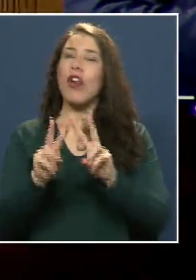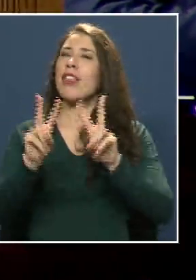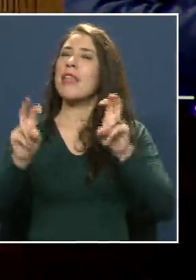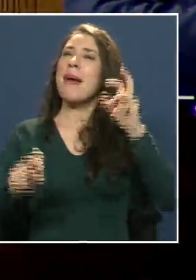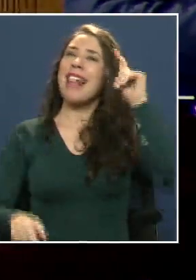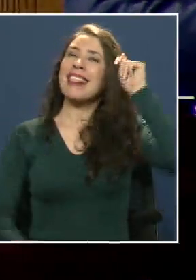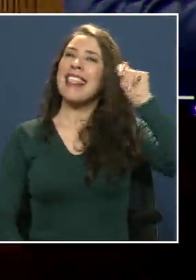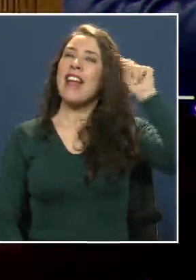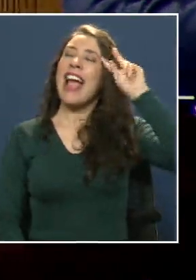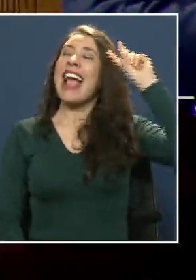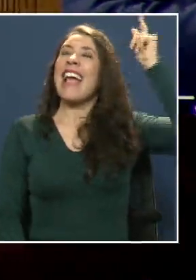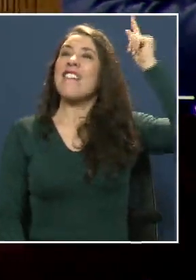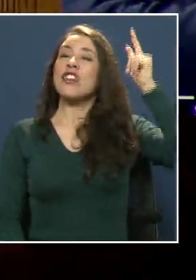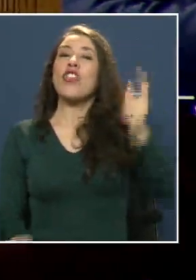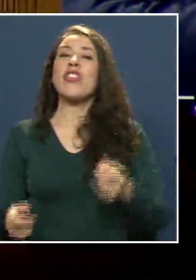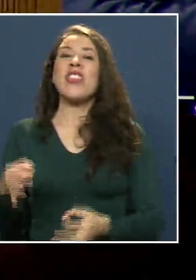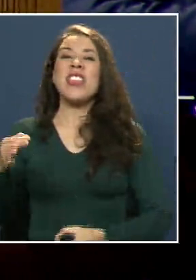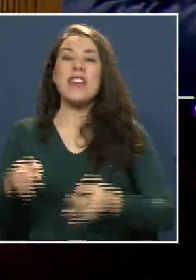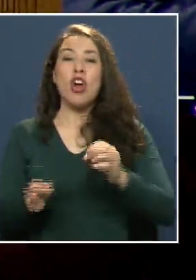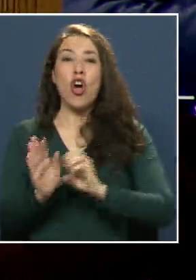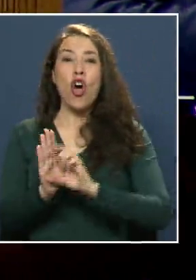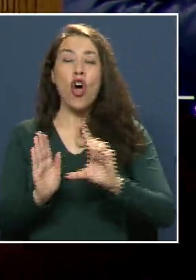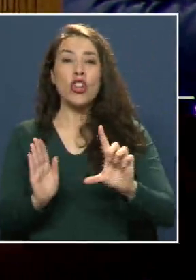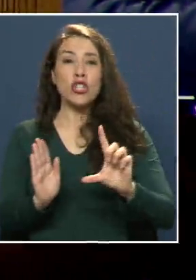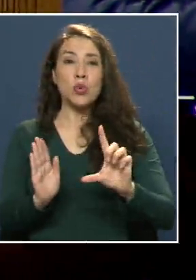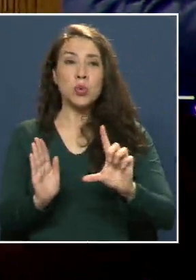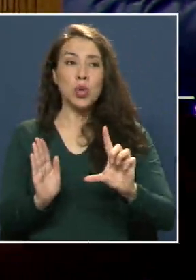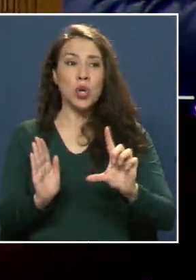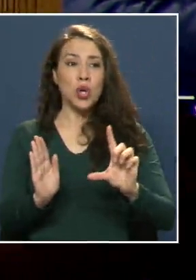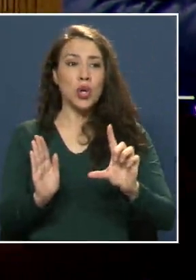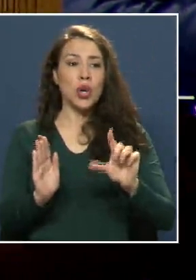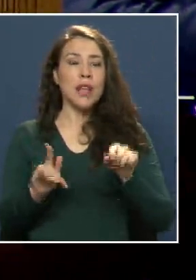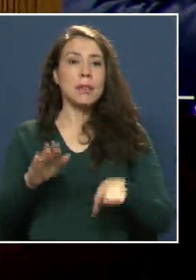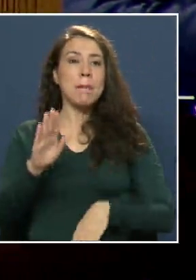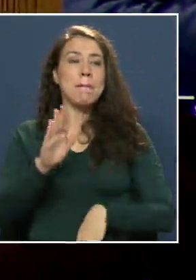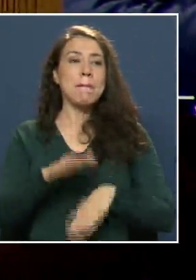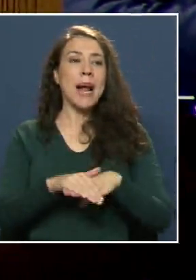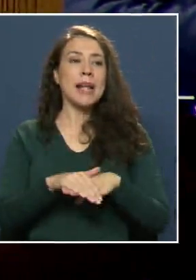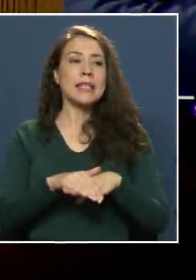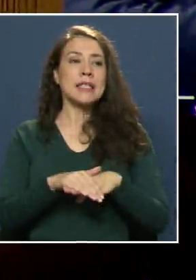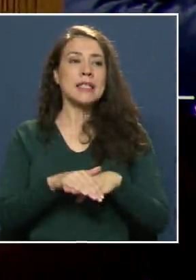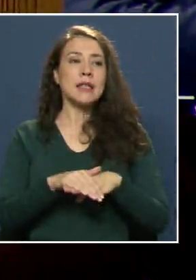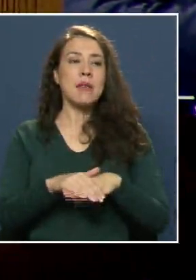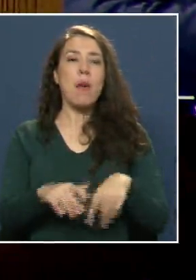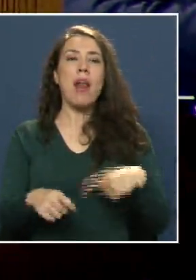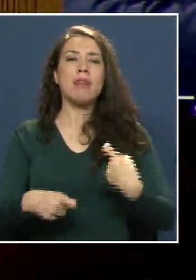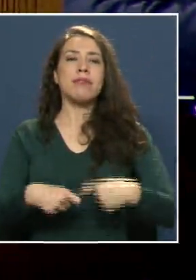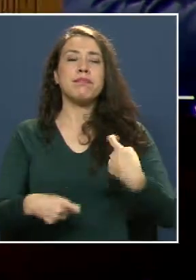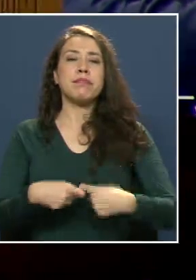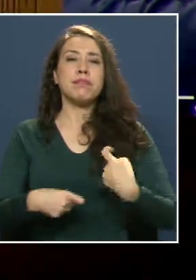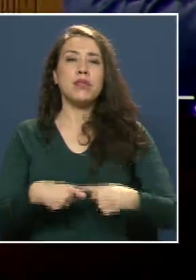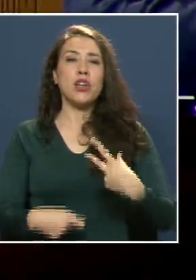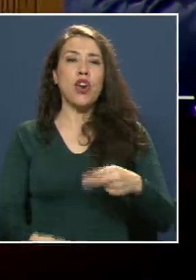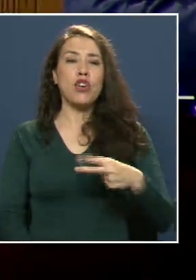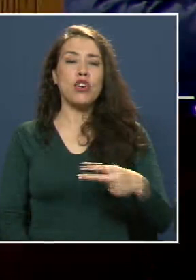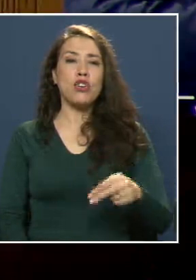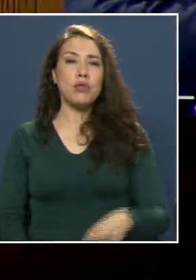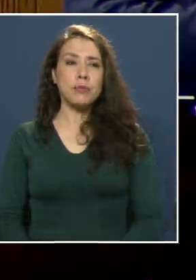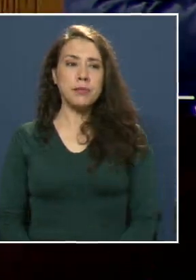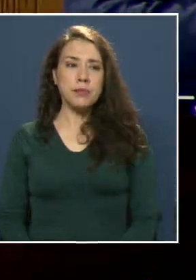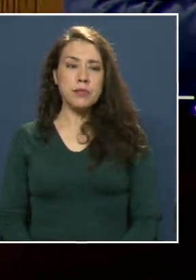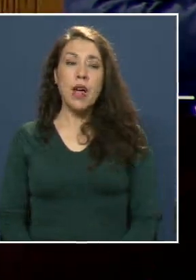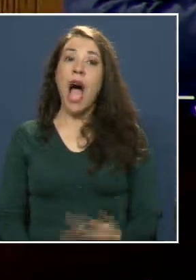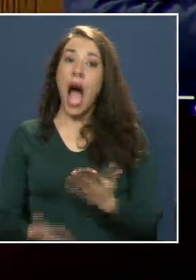teórica que haya inventado el Tribunal Constitucional como si fuera esa la máxima de la negatividad.